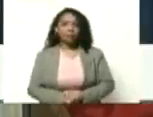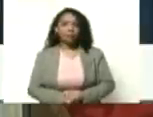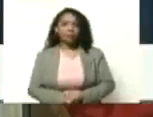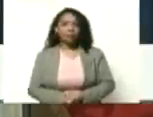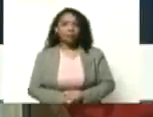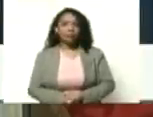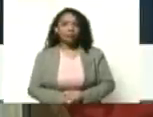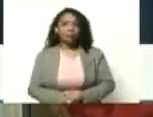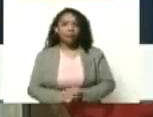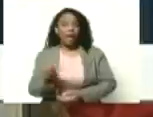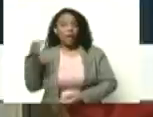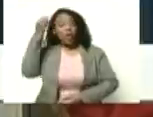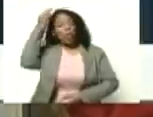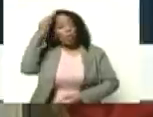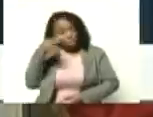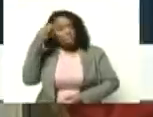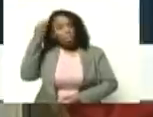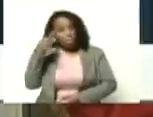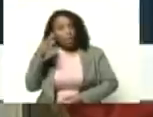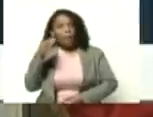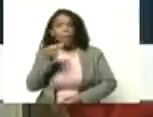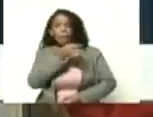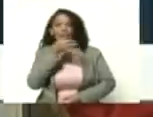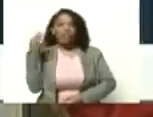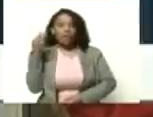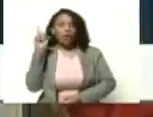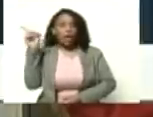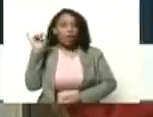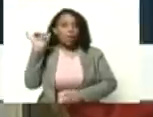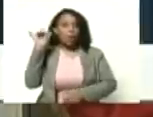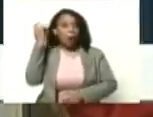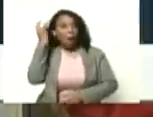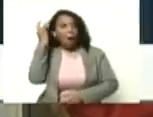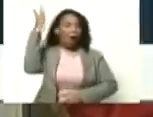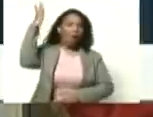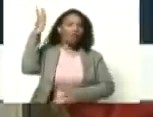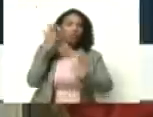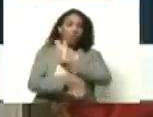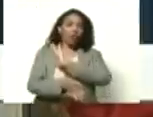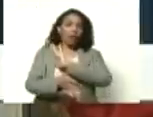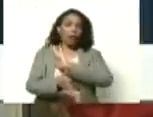creyeron que se hace su cuarta perfecta aportada